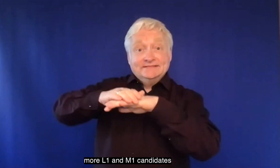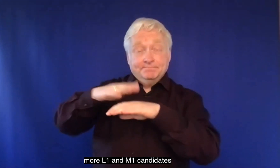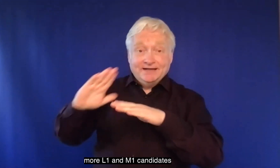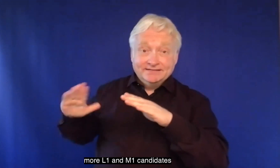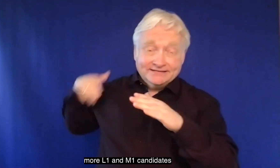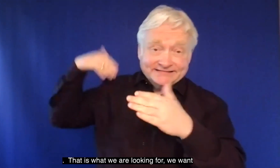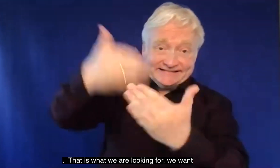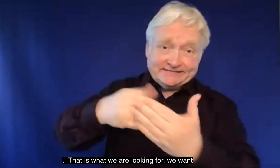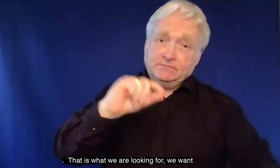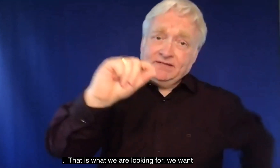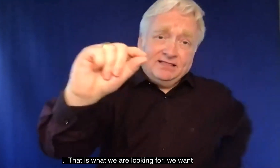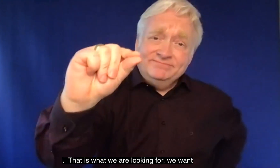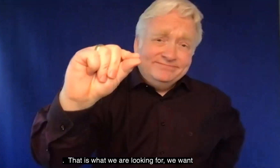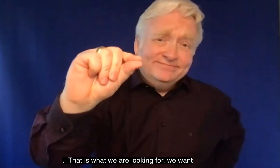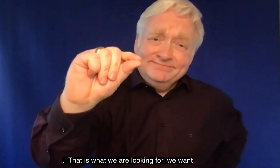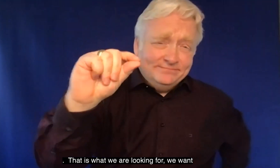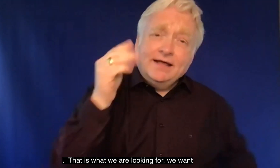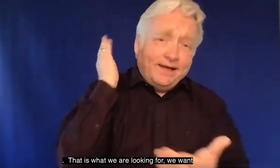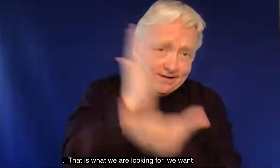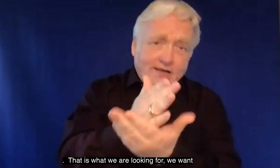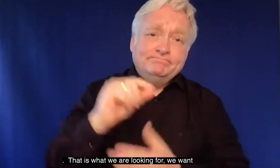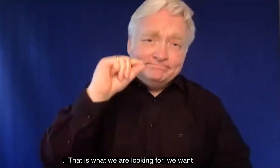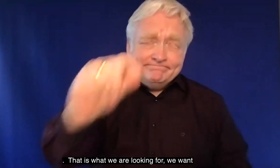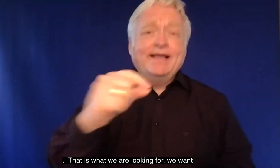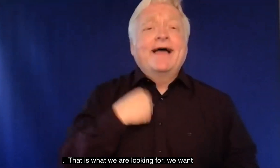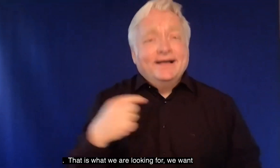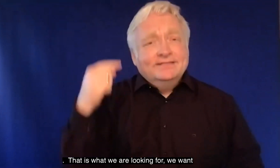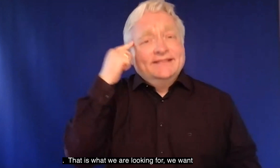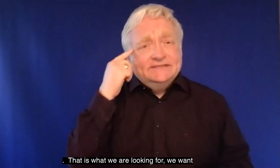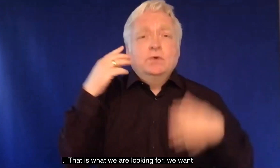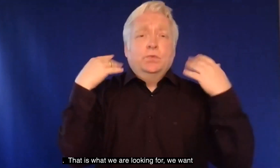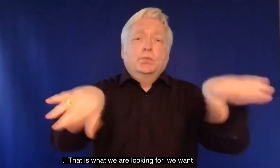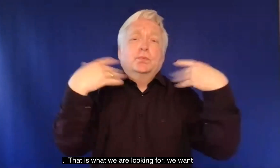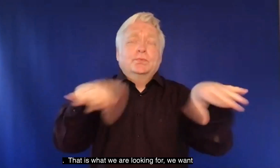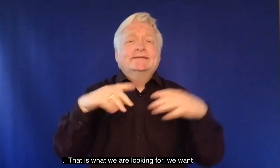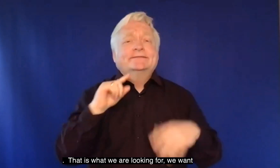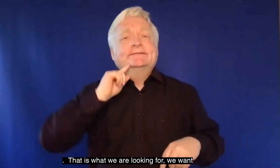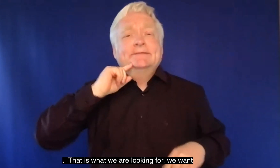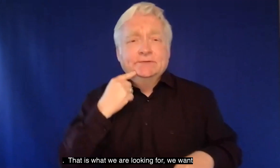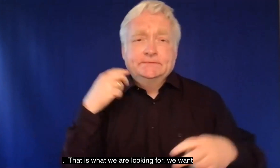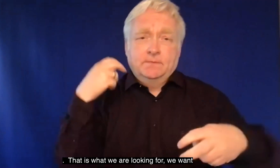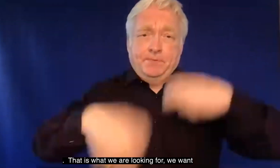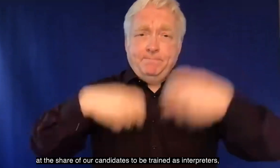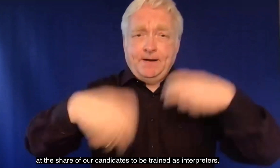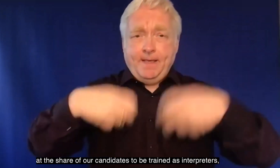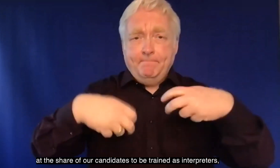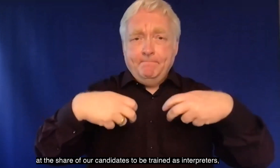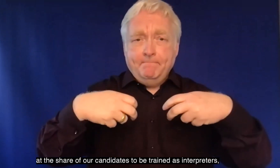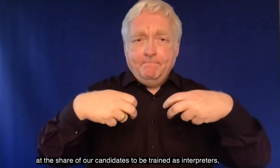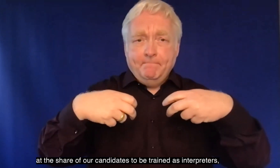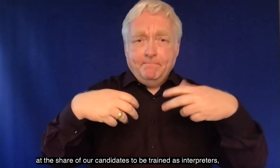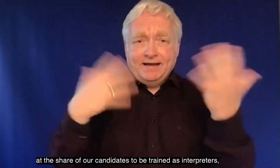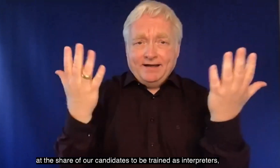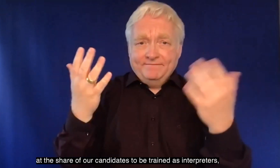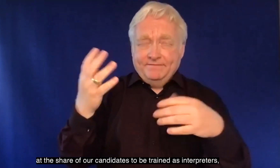intérpretes. Es muy importante contar para ello, por supuesto, con profesionales sordos de la interpretación y de la traducción y